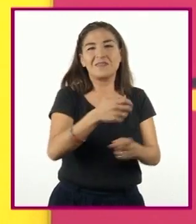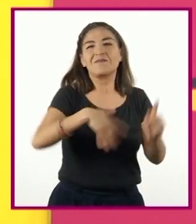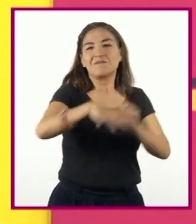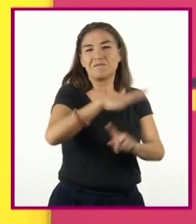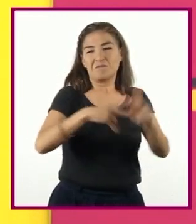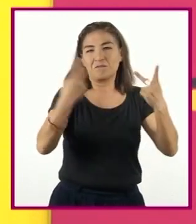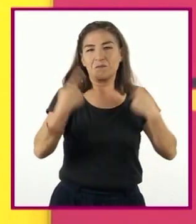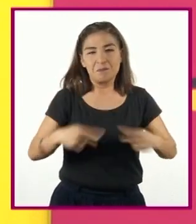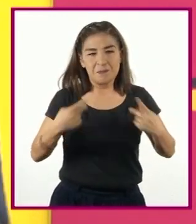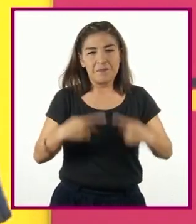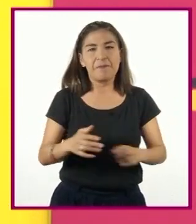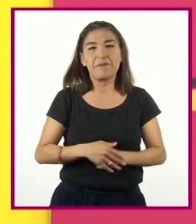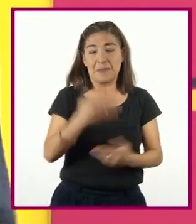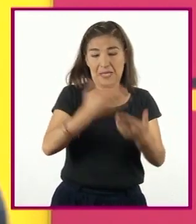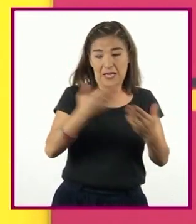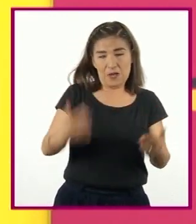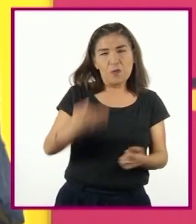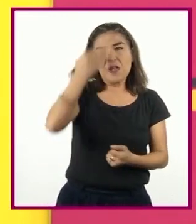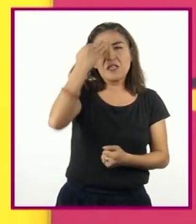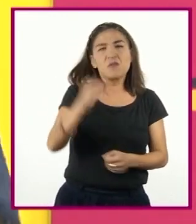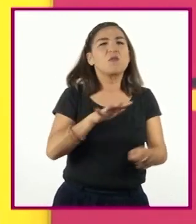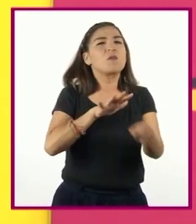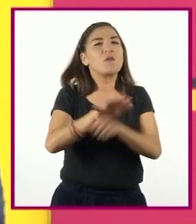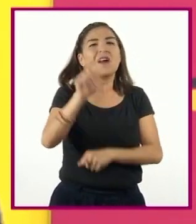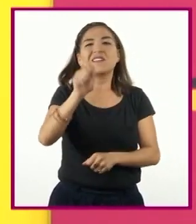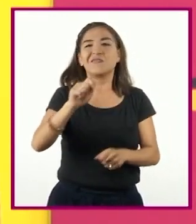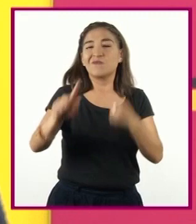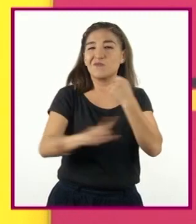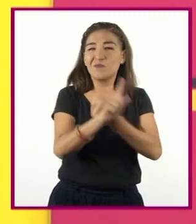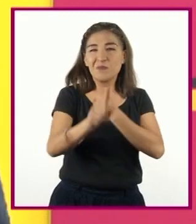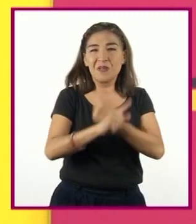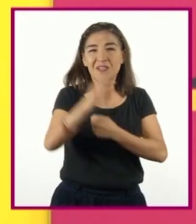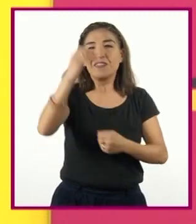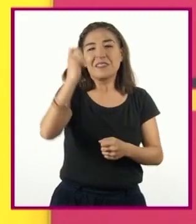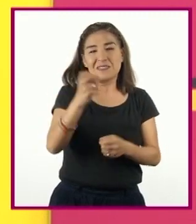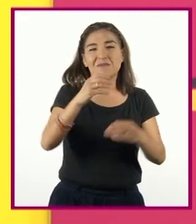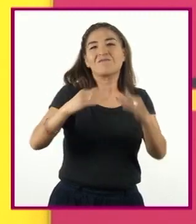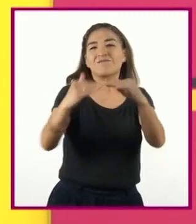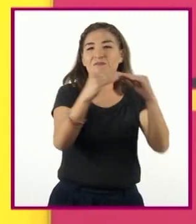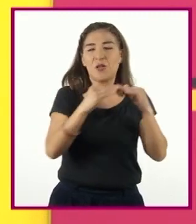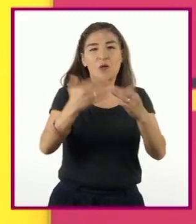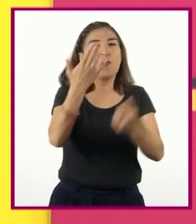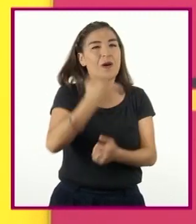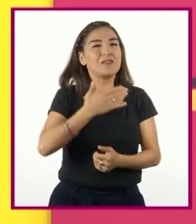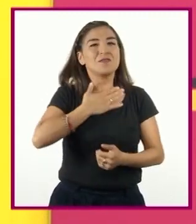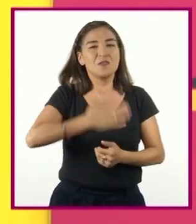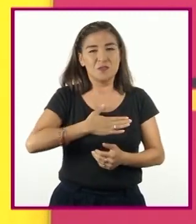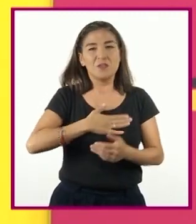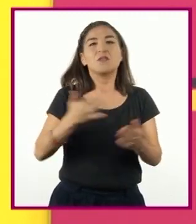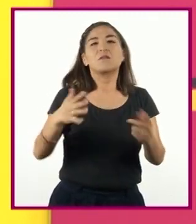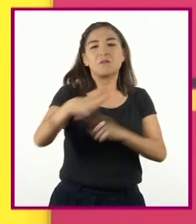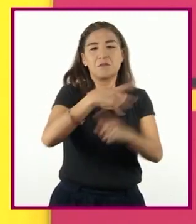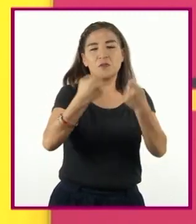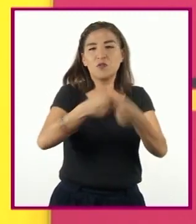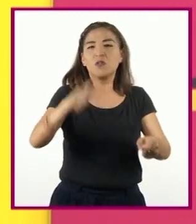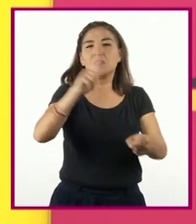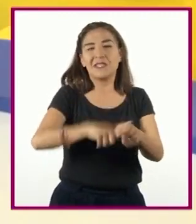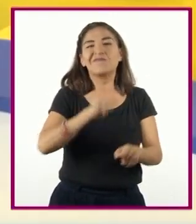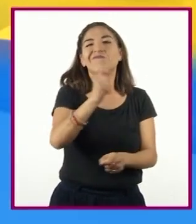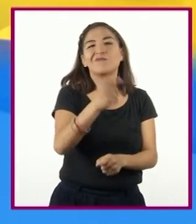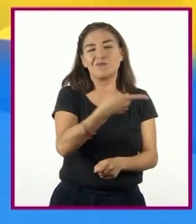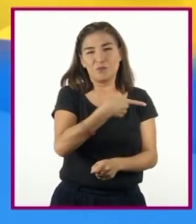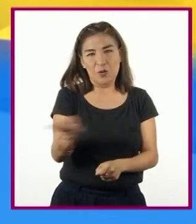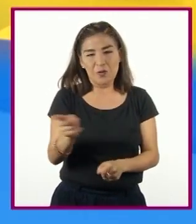población. En la actualidad, uno de los principales problemas que se generan por la desigualdad social es la pobreza. Pero